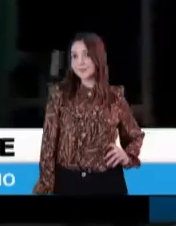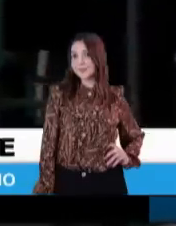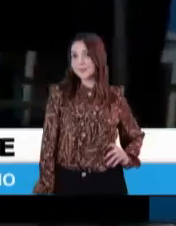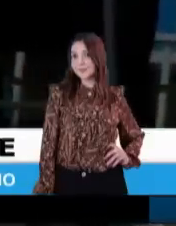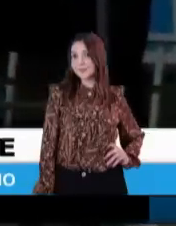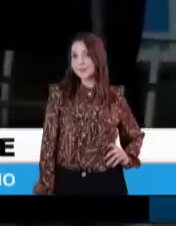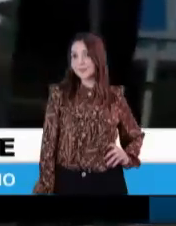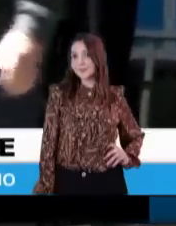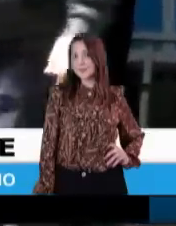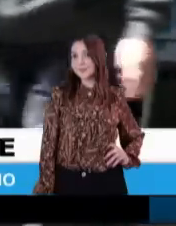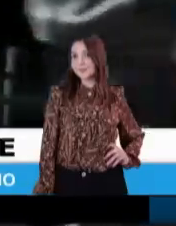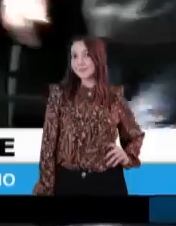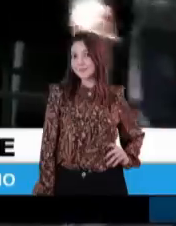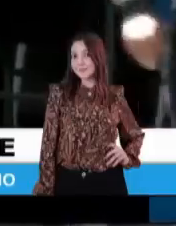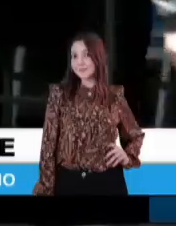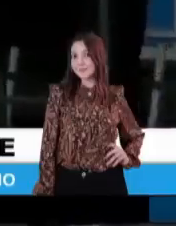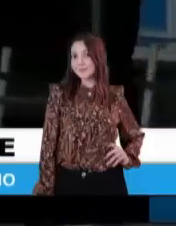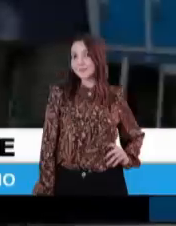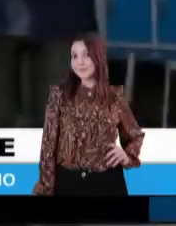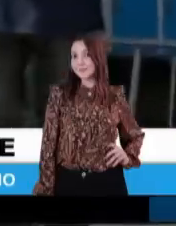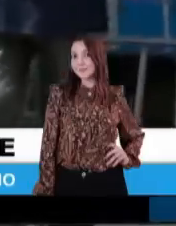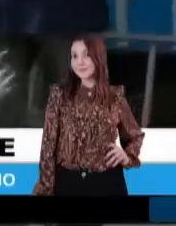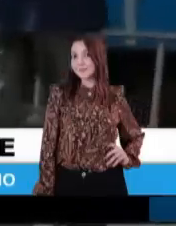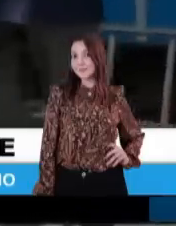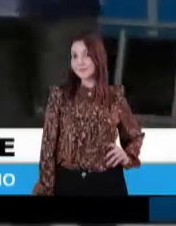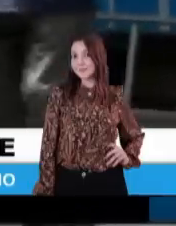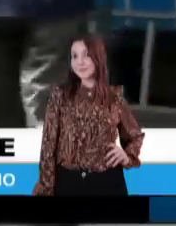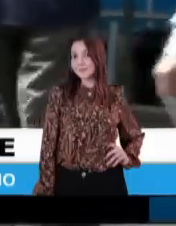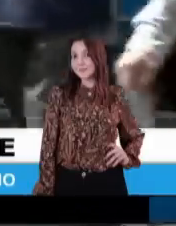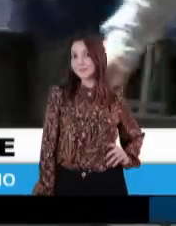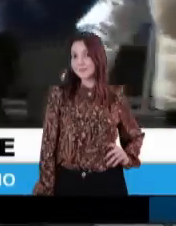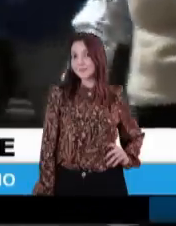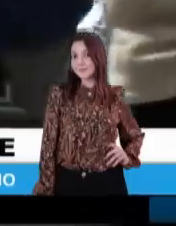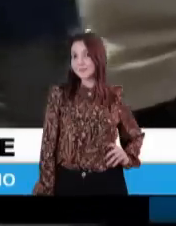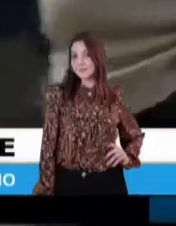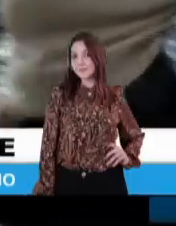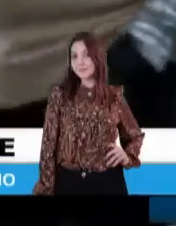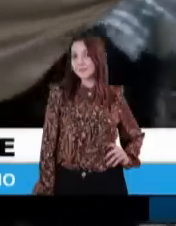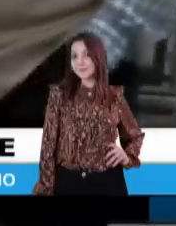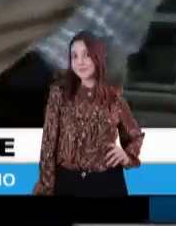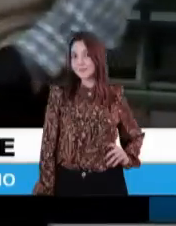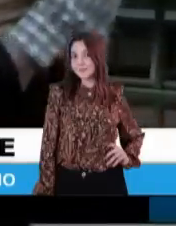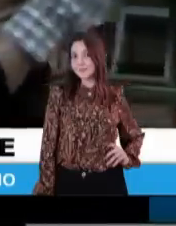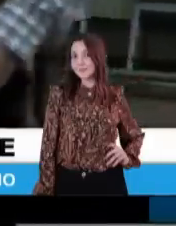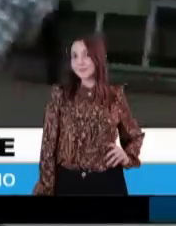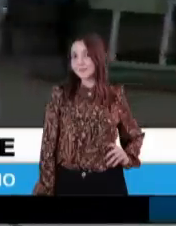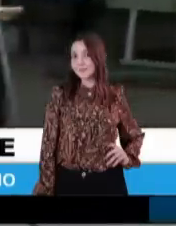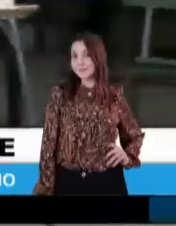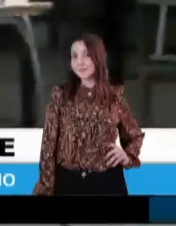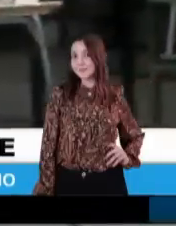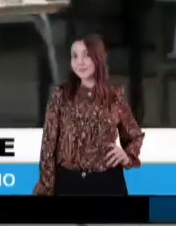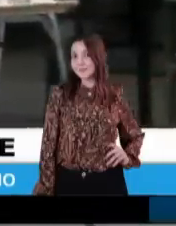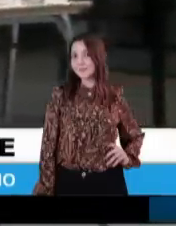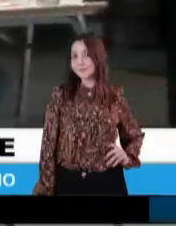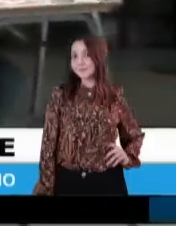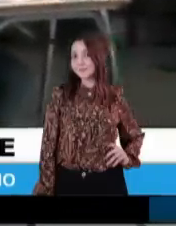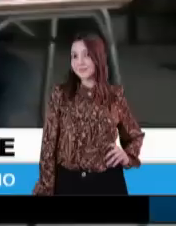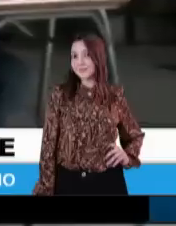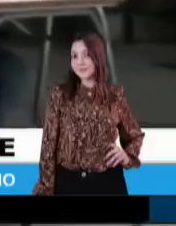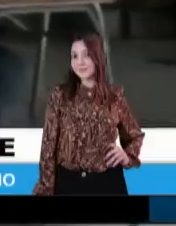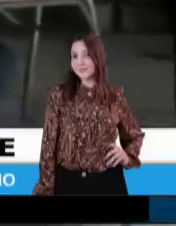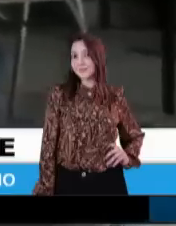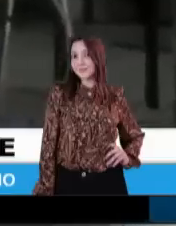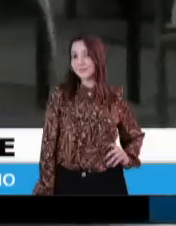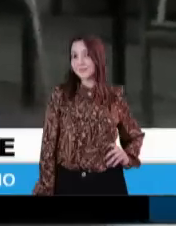ejemplo, Amarillos por Chile, que ya conocemos cuál es su postura, pero ayer se conoció también una carta firmada por otras figuras de la